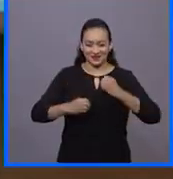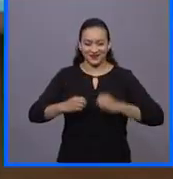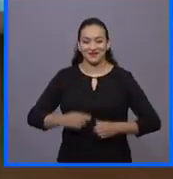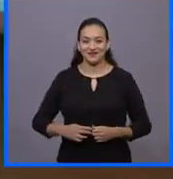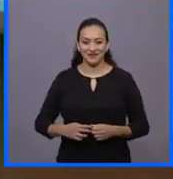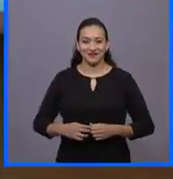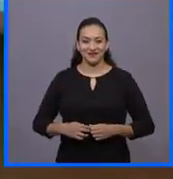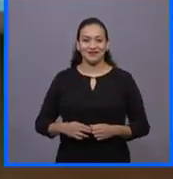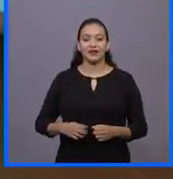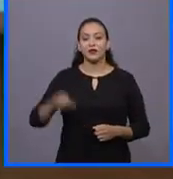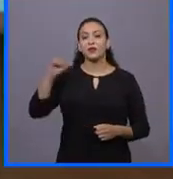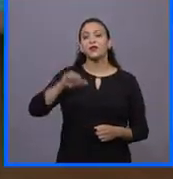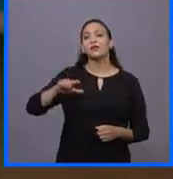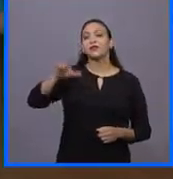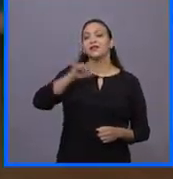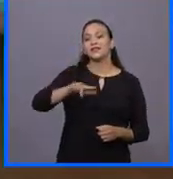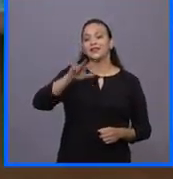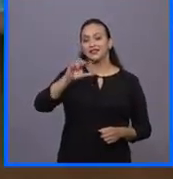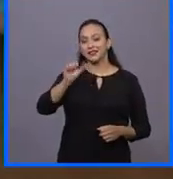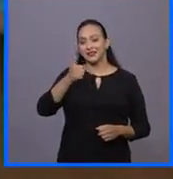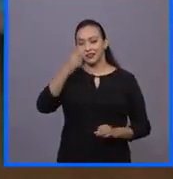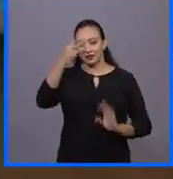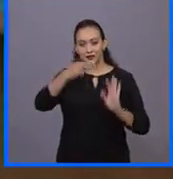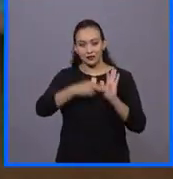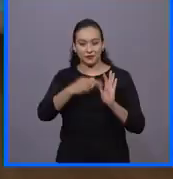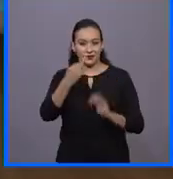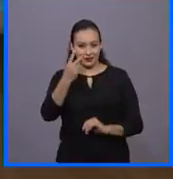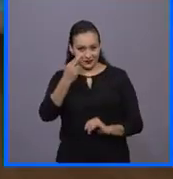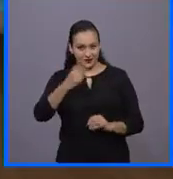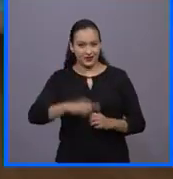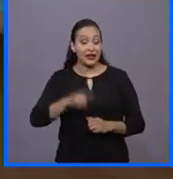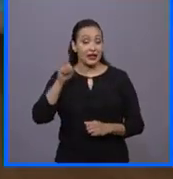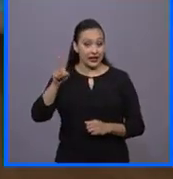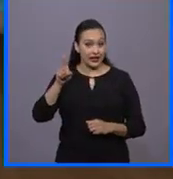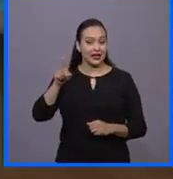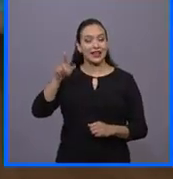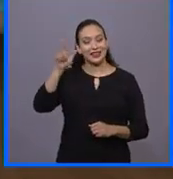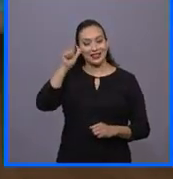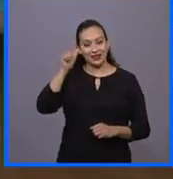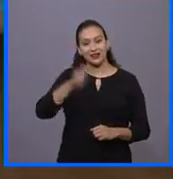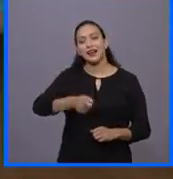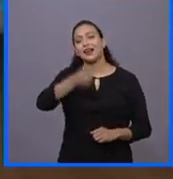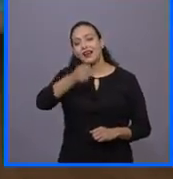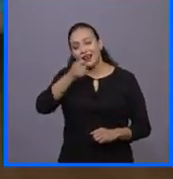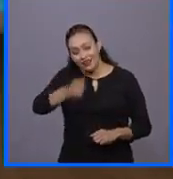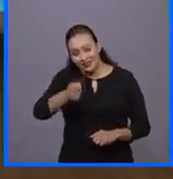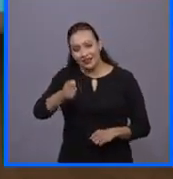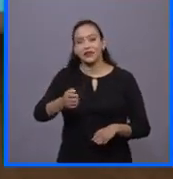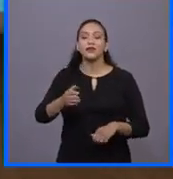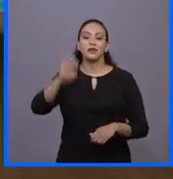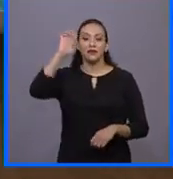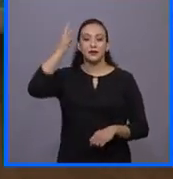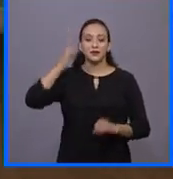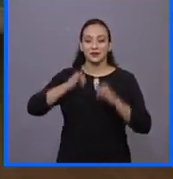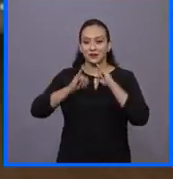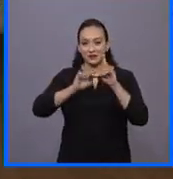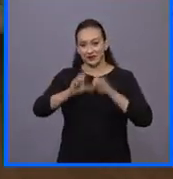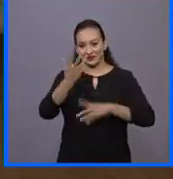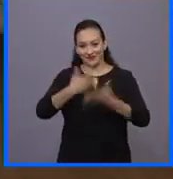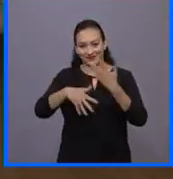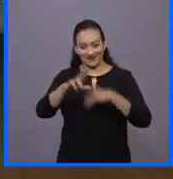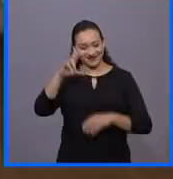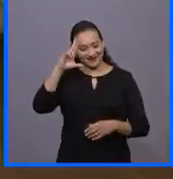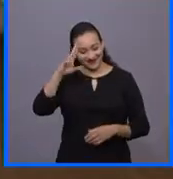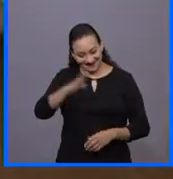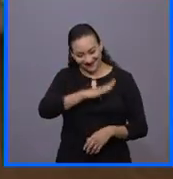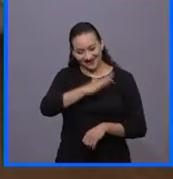la Federación. Hoy es lunes 18 de agosto de 2025. Soy Laura Murillo y saludo a Osiris Rostro en la interpretación en